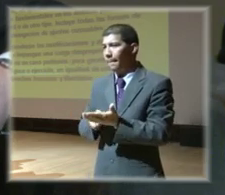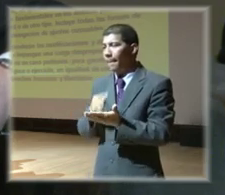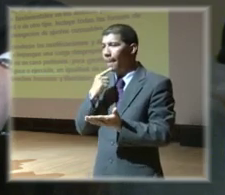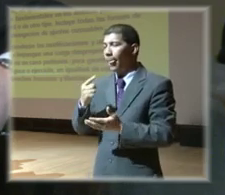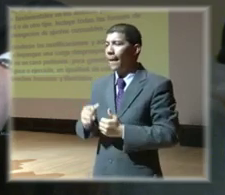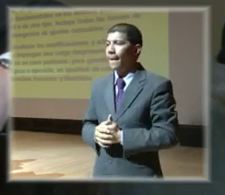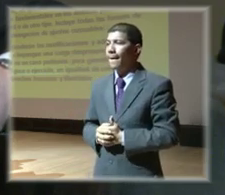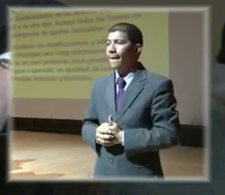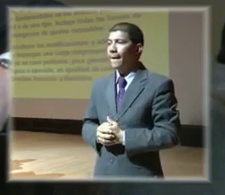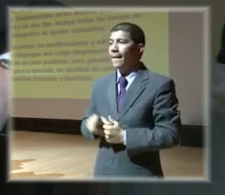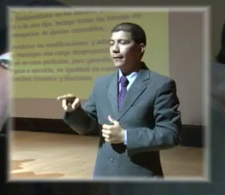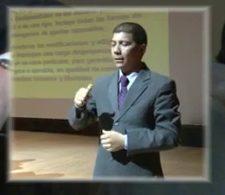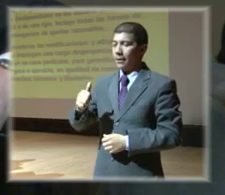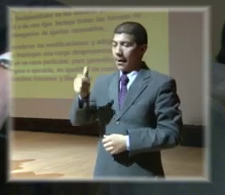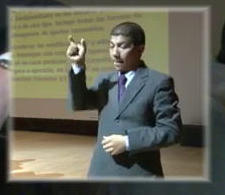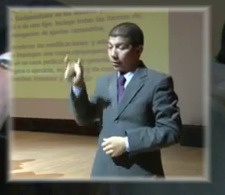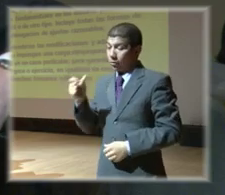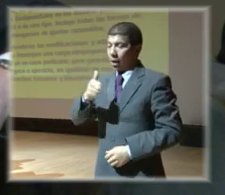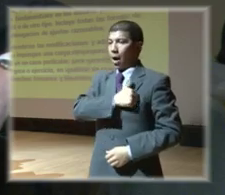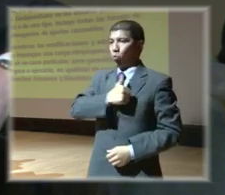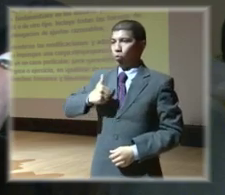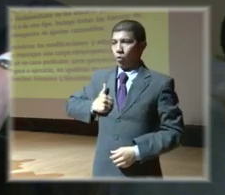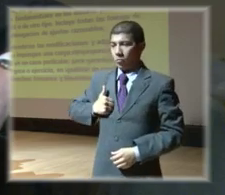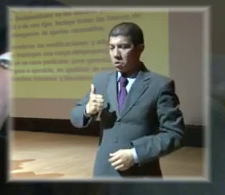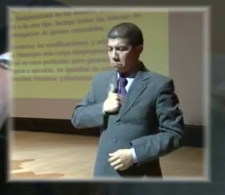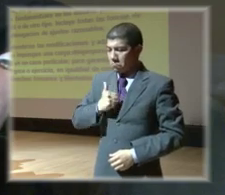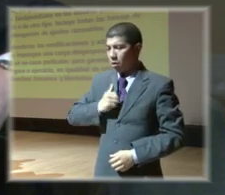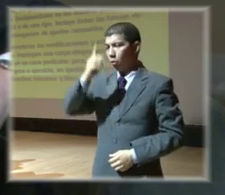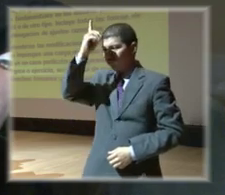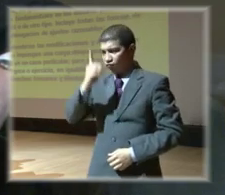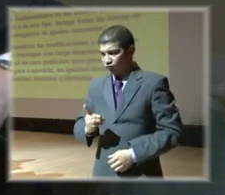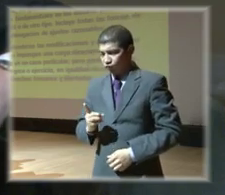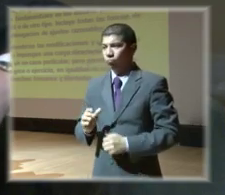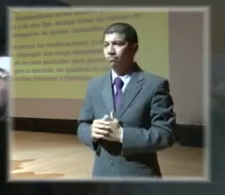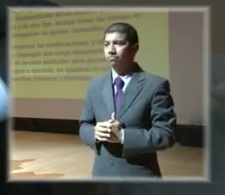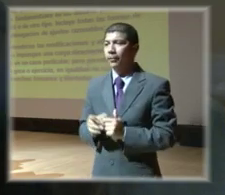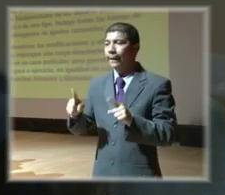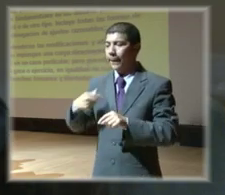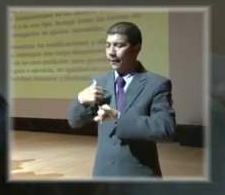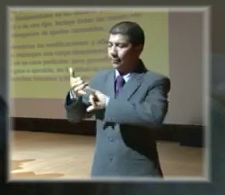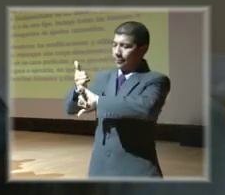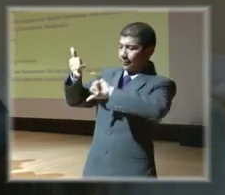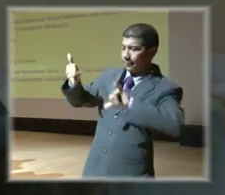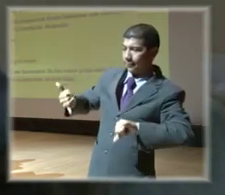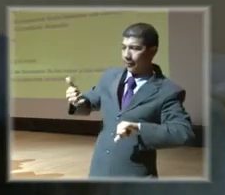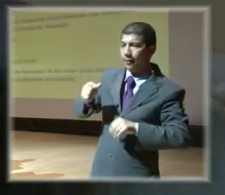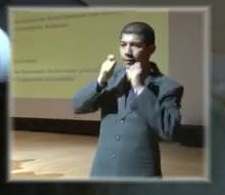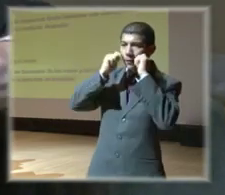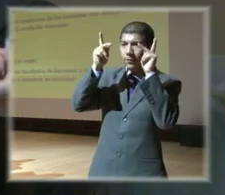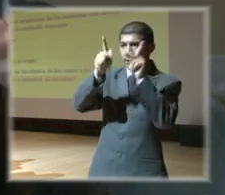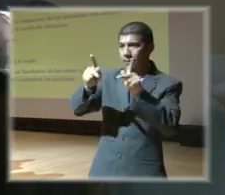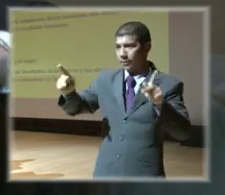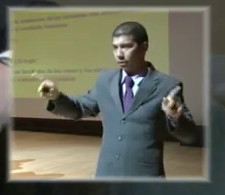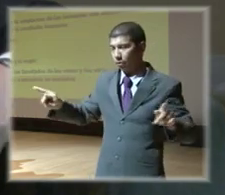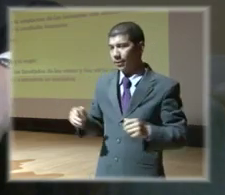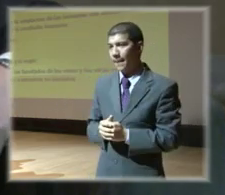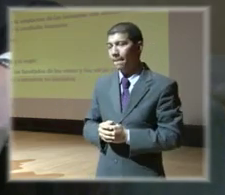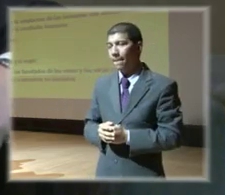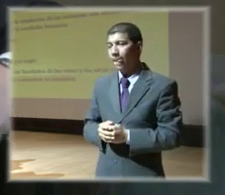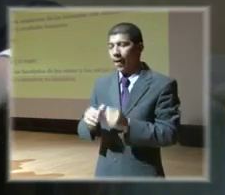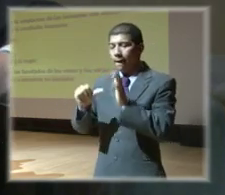dignidad inherente, la autonomía individual, incluida la libertad de tomar las propias decisiones y la independencia de las personas. El artículo 5